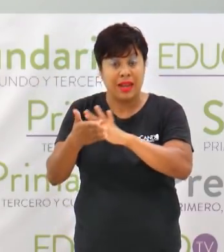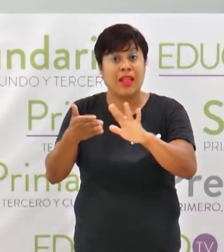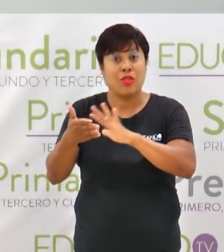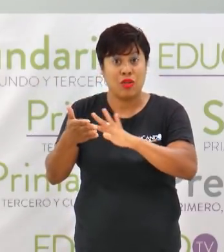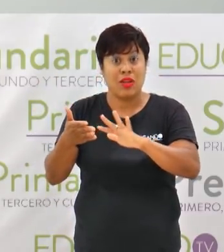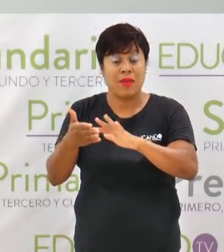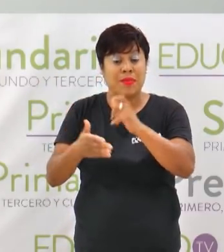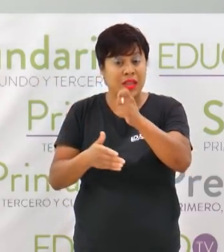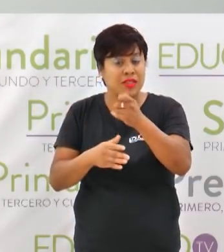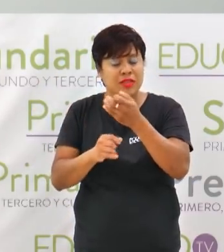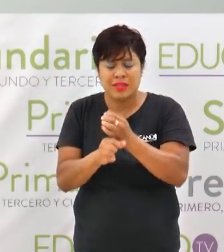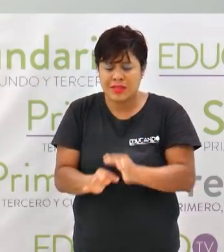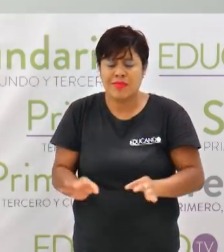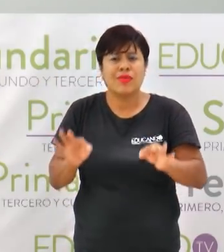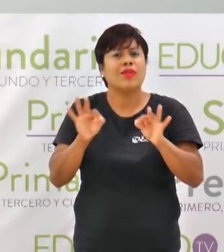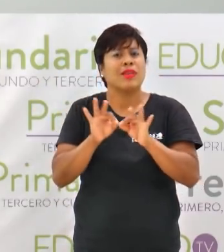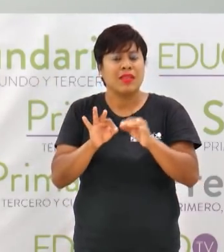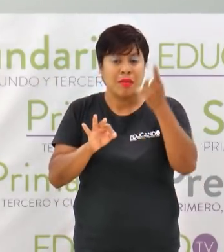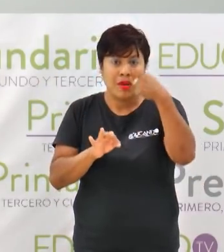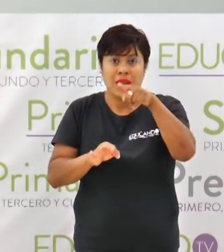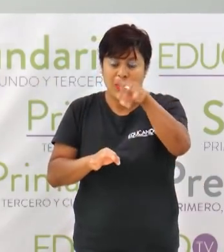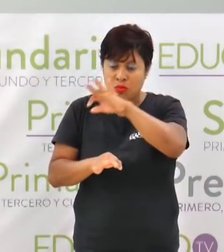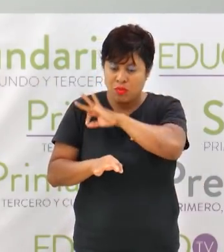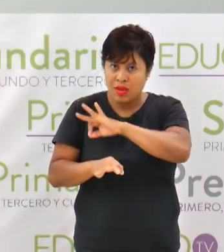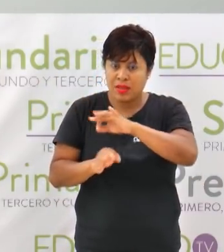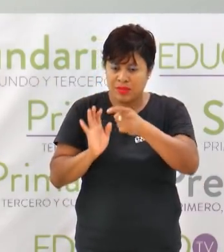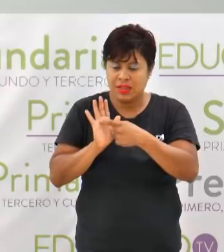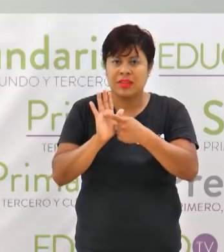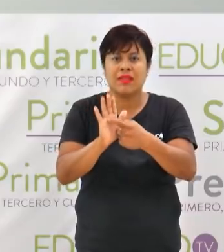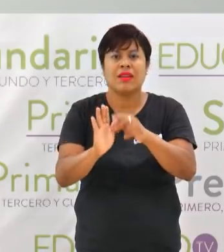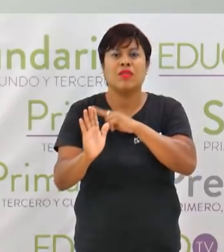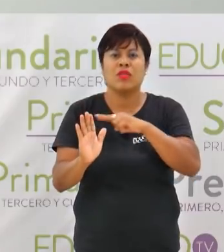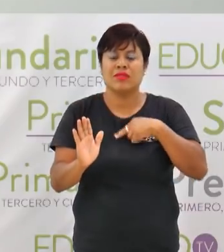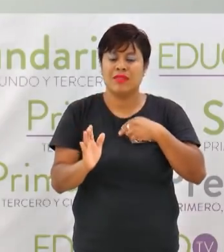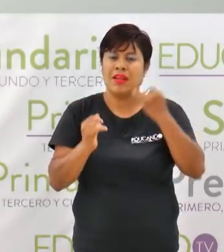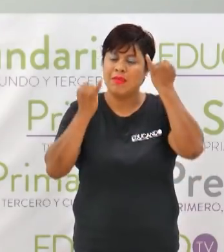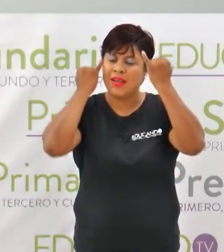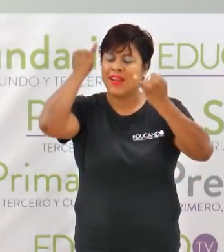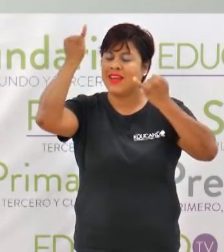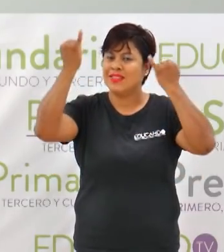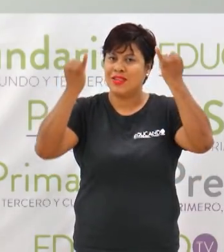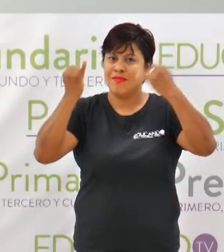lectura es parte fundamental para acrecentar nuestra